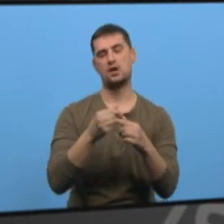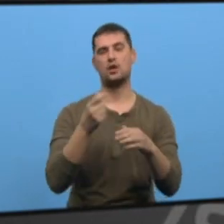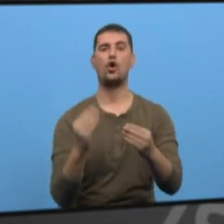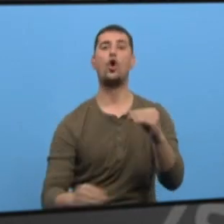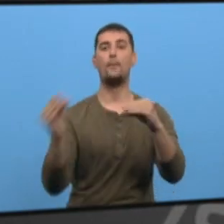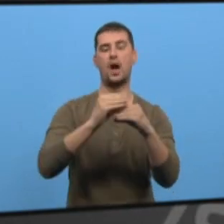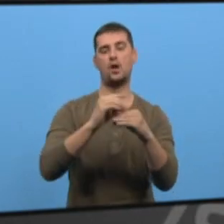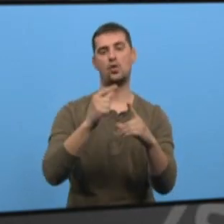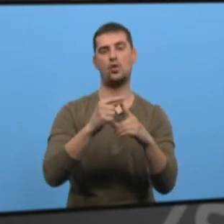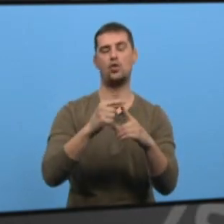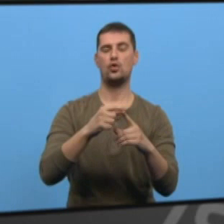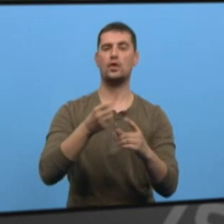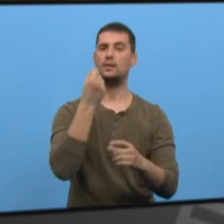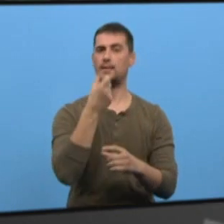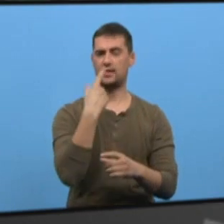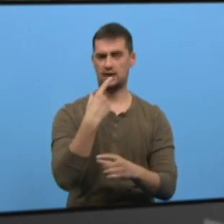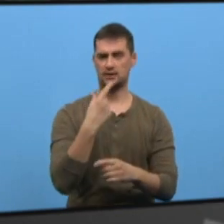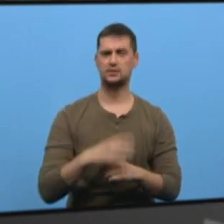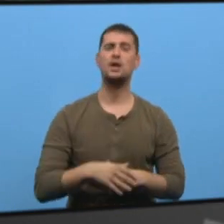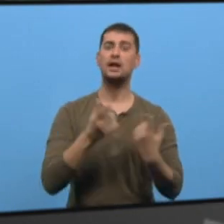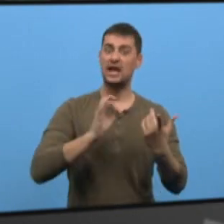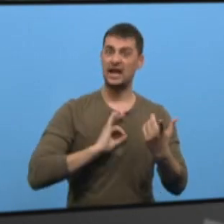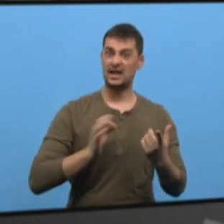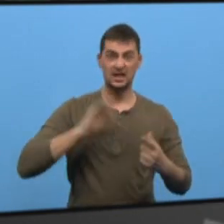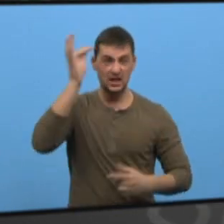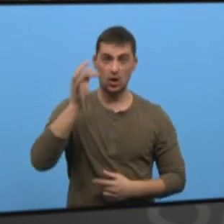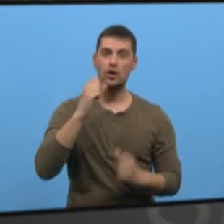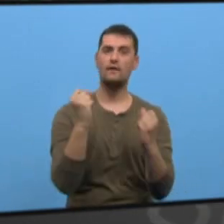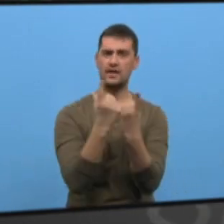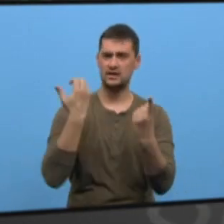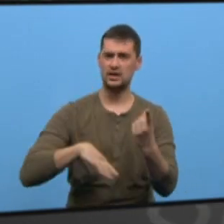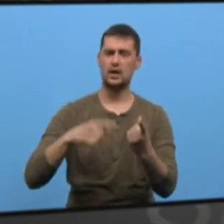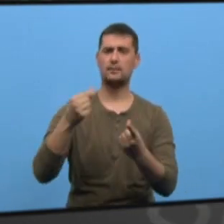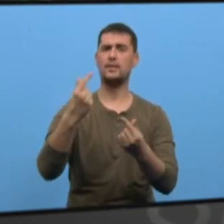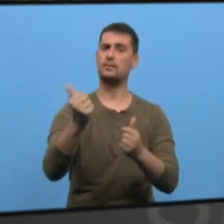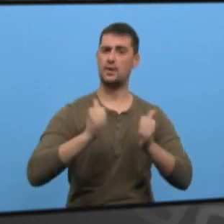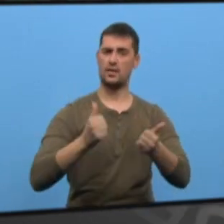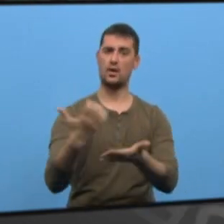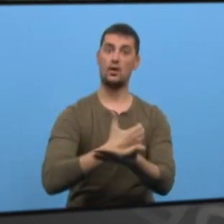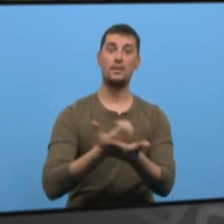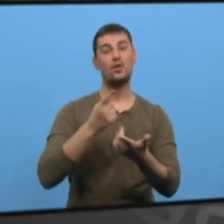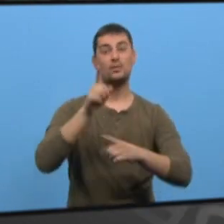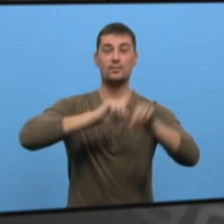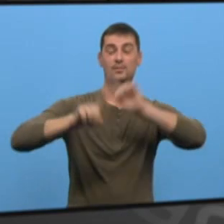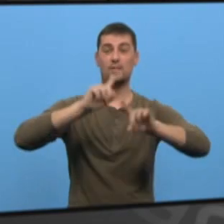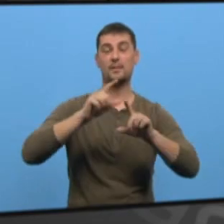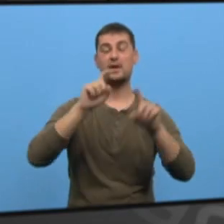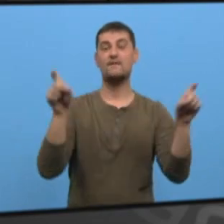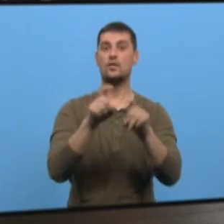comunidades este mes de xaneiro tiña que estar operativo pero un problema informático no